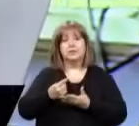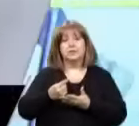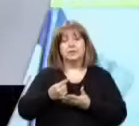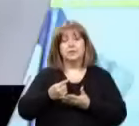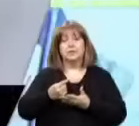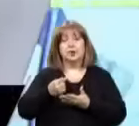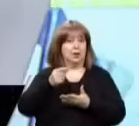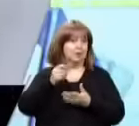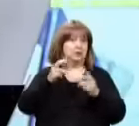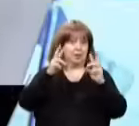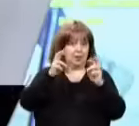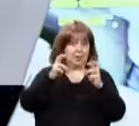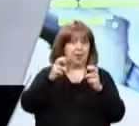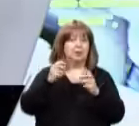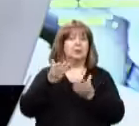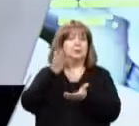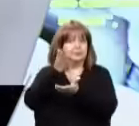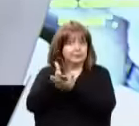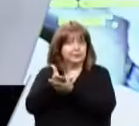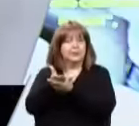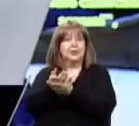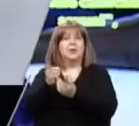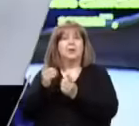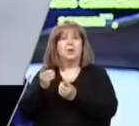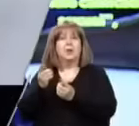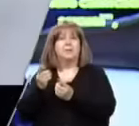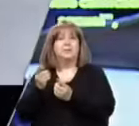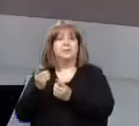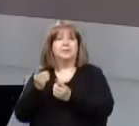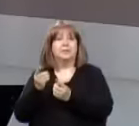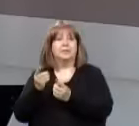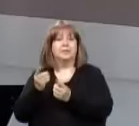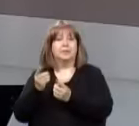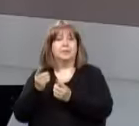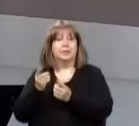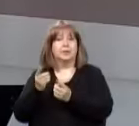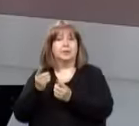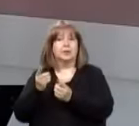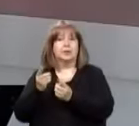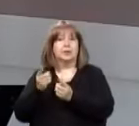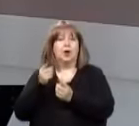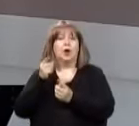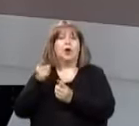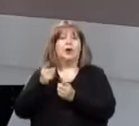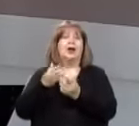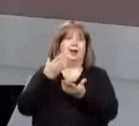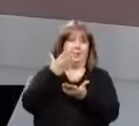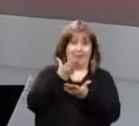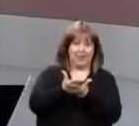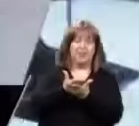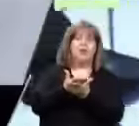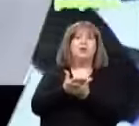solamente al fallo, sino también al pedido de llevar adelante una causa judicial contra la jueza que le